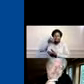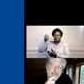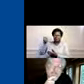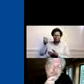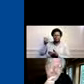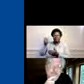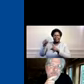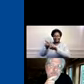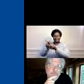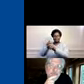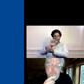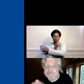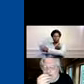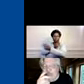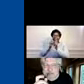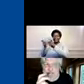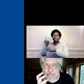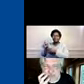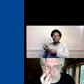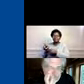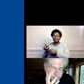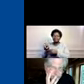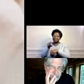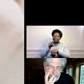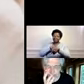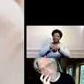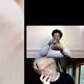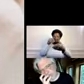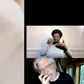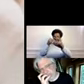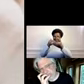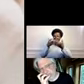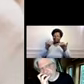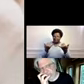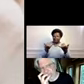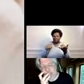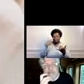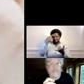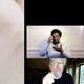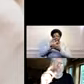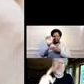autoridad. Y nosotros sentimos que ese tiempo está por llegar. Próxima página, por favor.